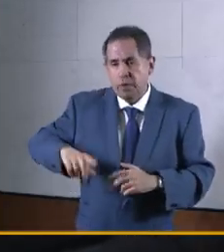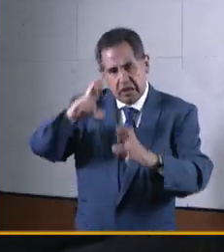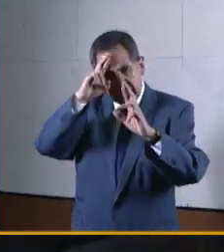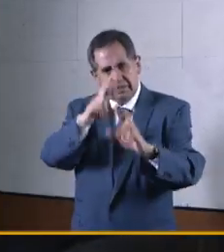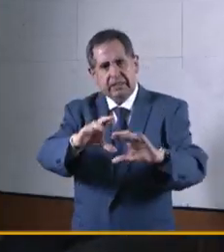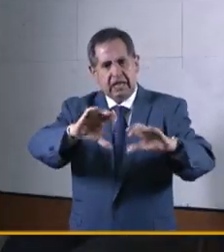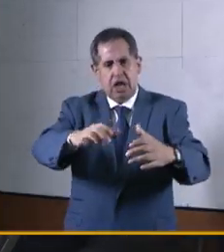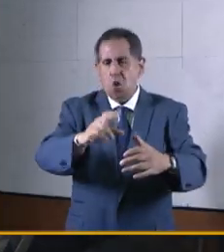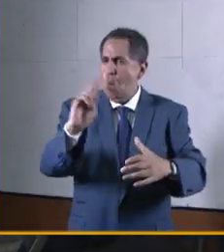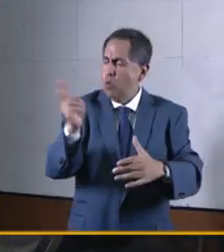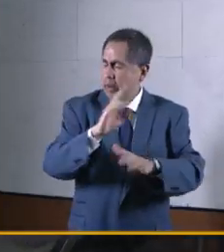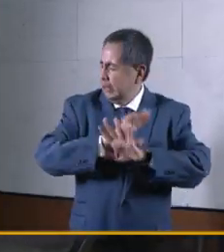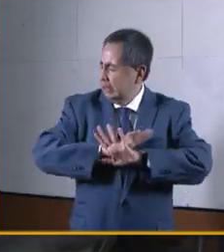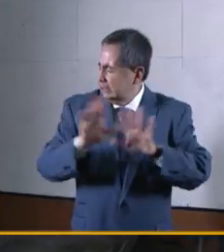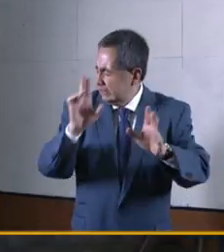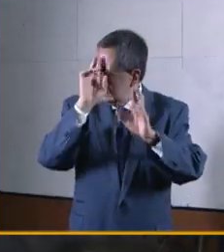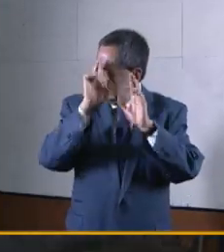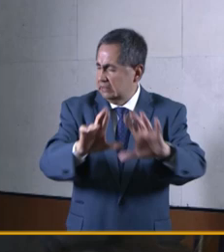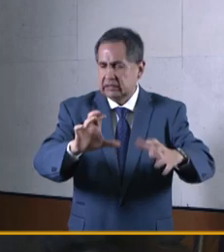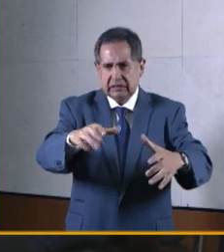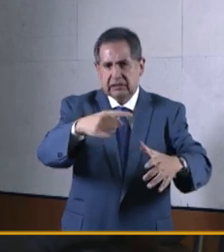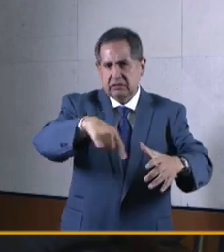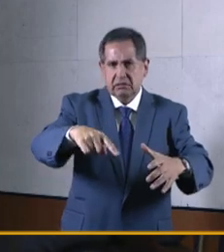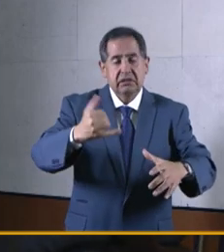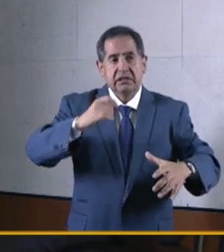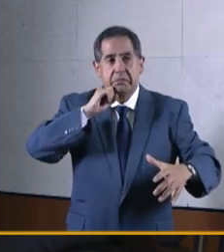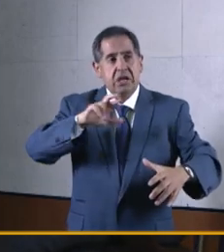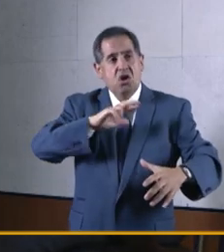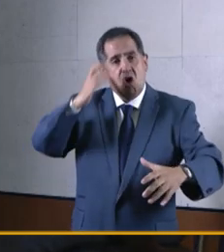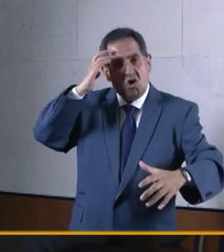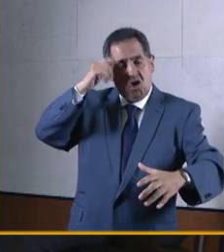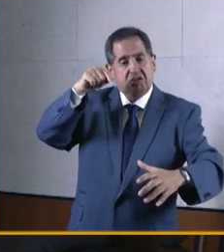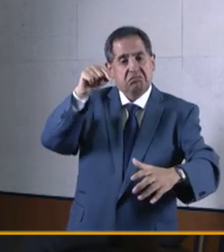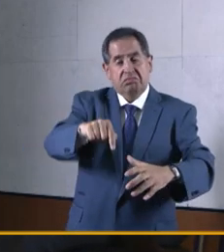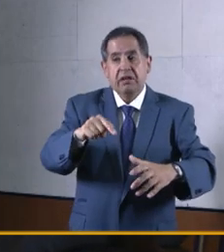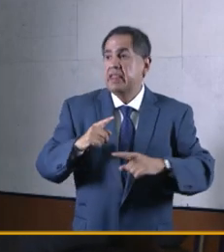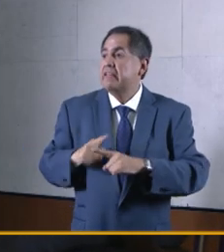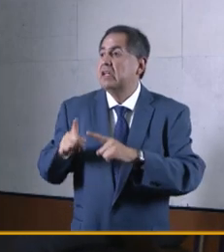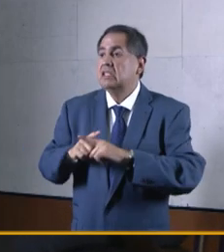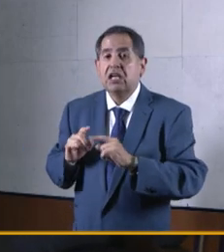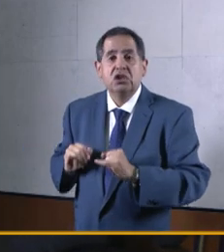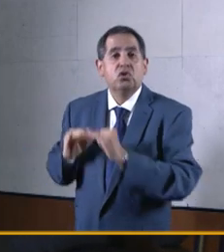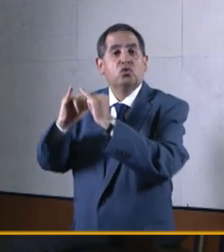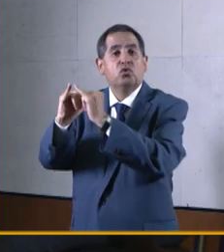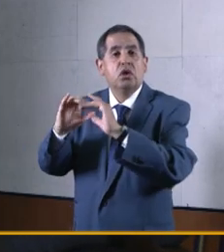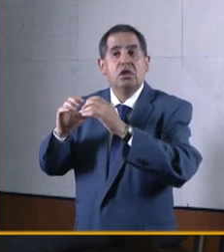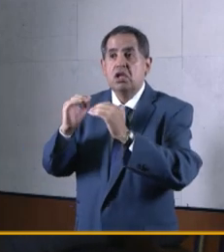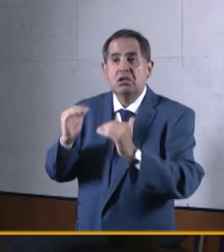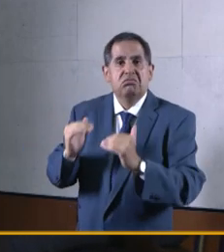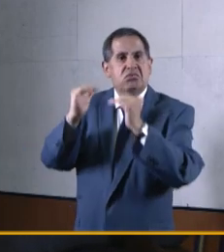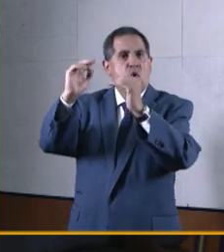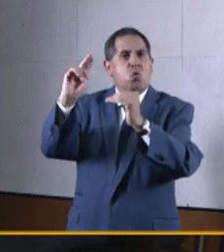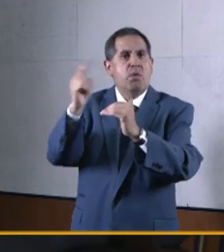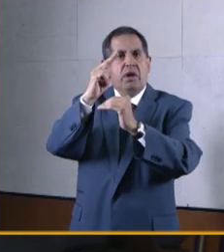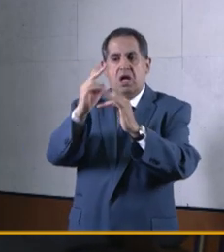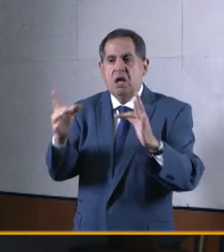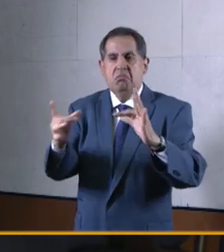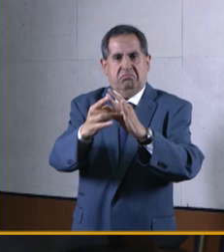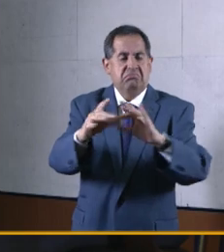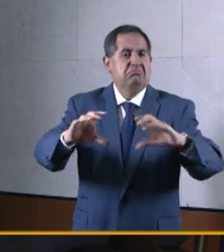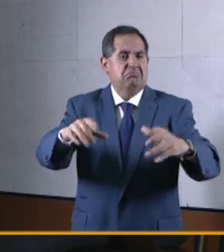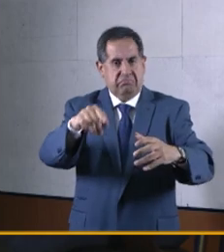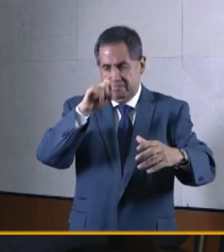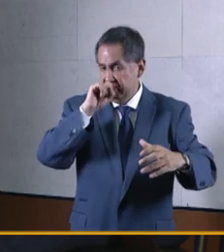irrestrictamente y también reconocieron que las instituciones autónomas de educación superior por su parte